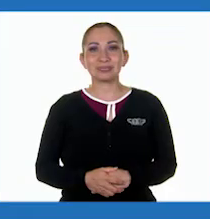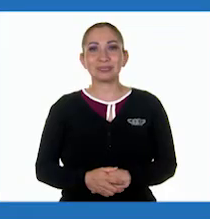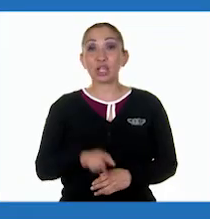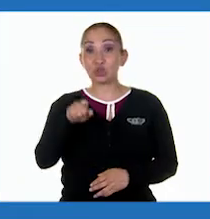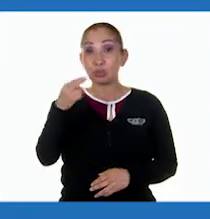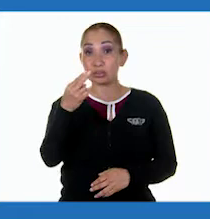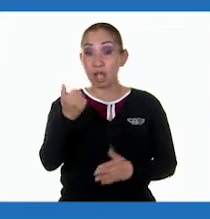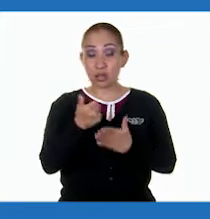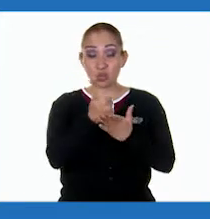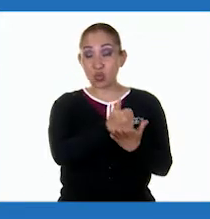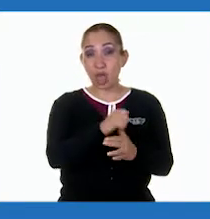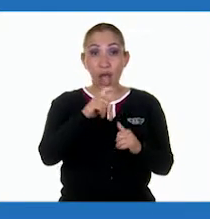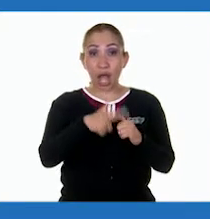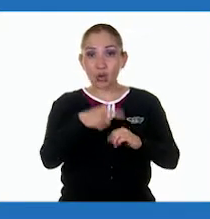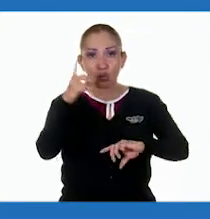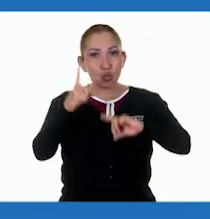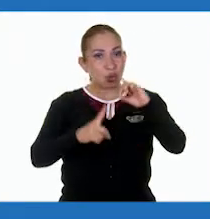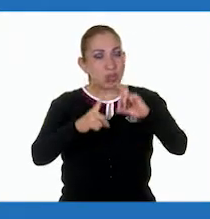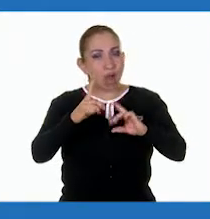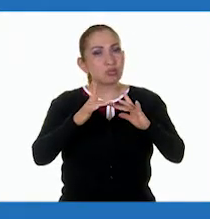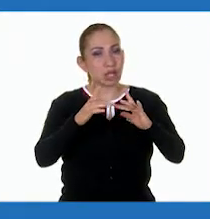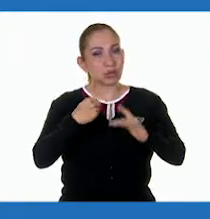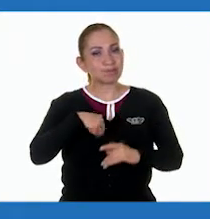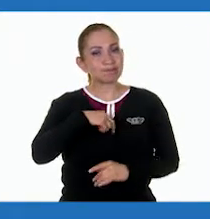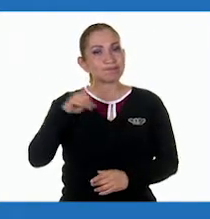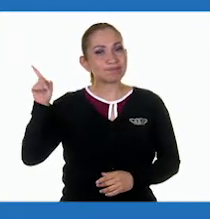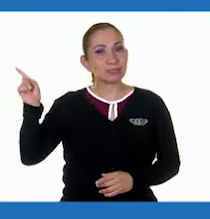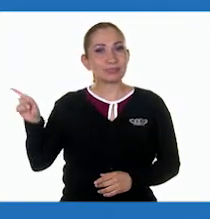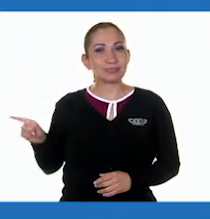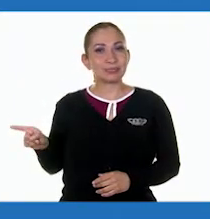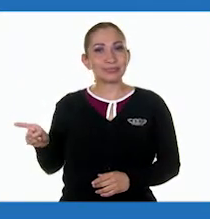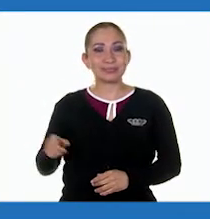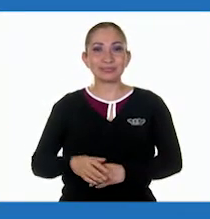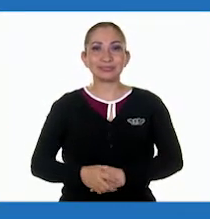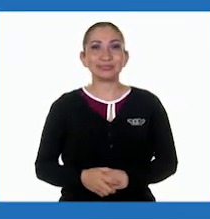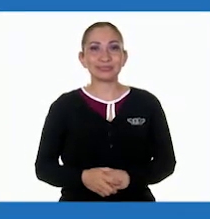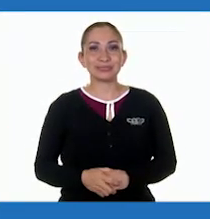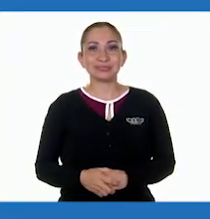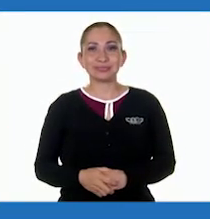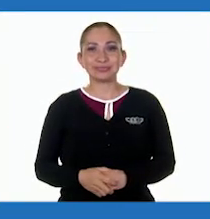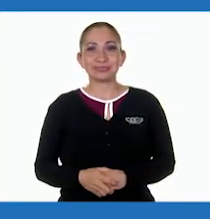Si necesitas ayuda para resolver tus dudas, contáctanos.